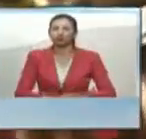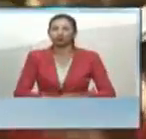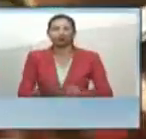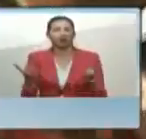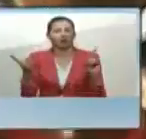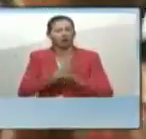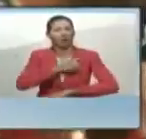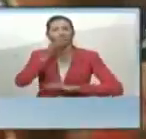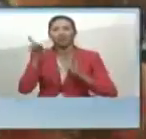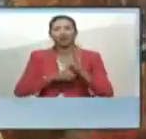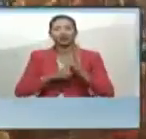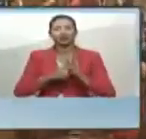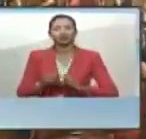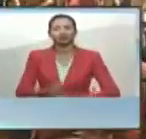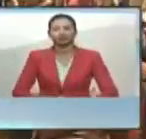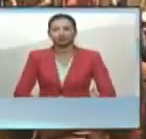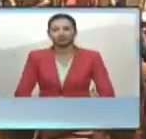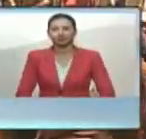compañero.